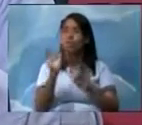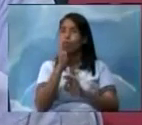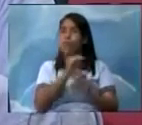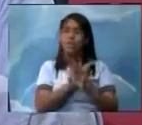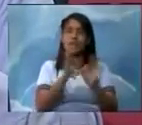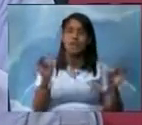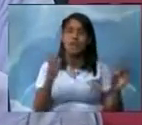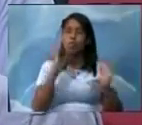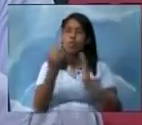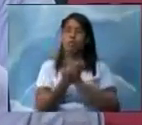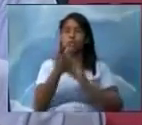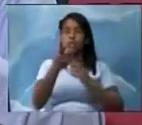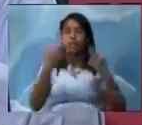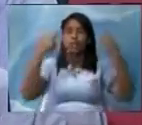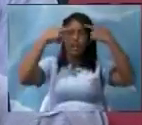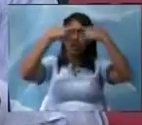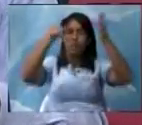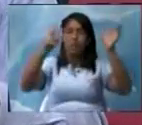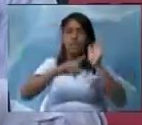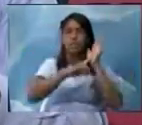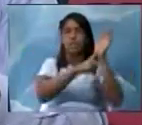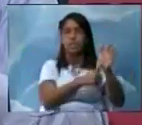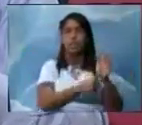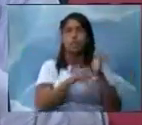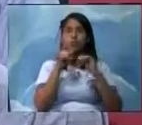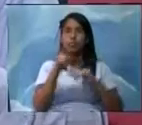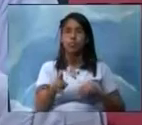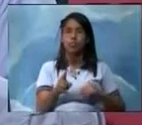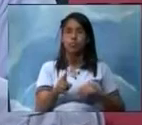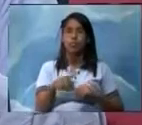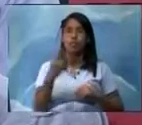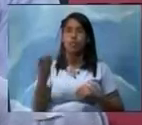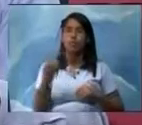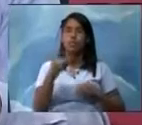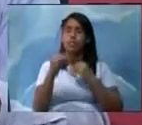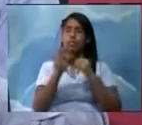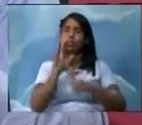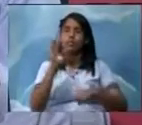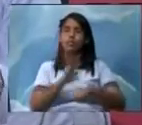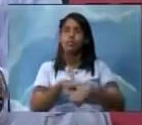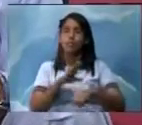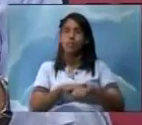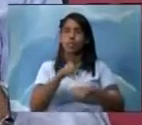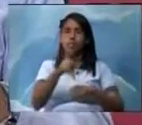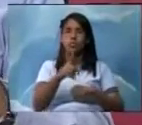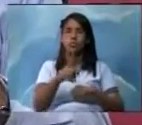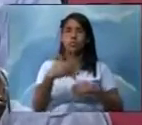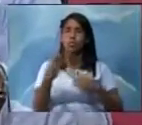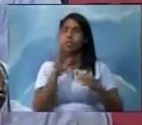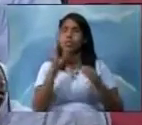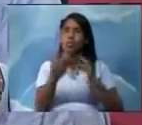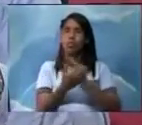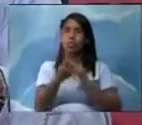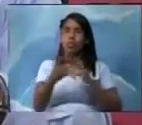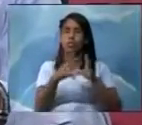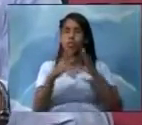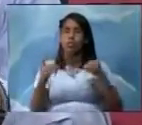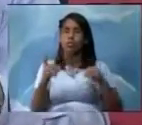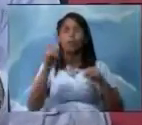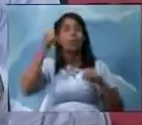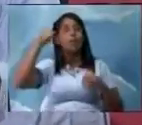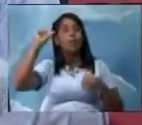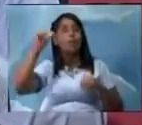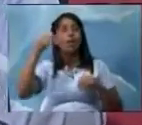oculto que no haya de ser manifestado usted que comete su pecado usted que esconde su pecado